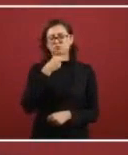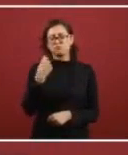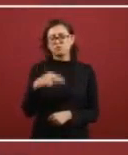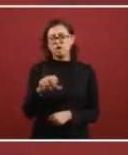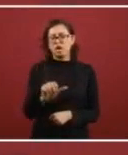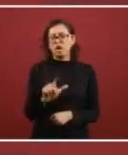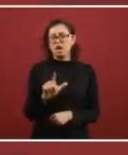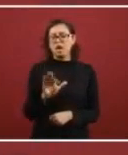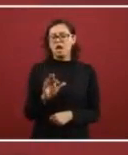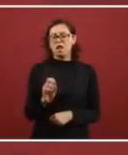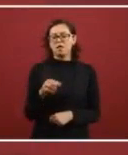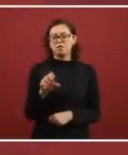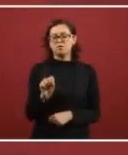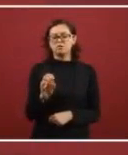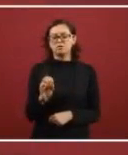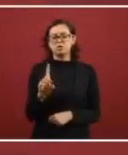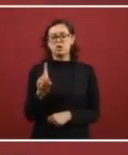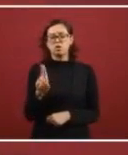conocer